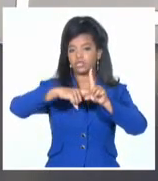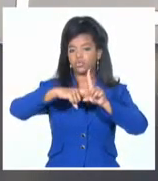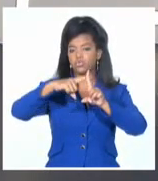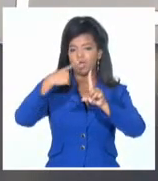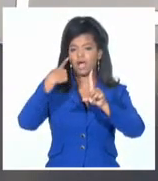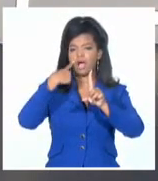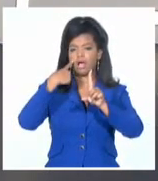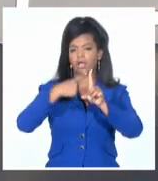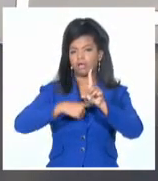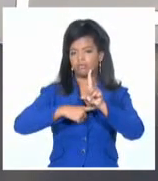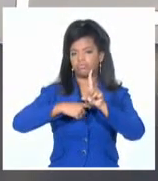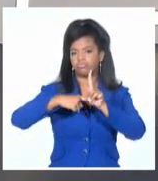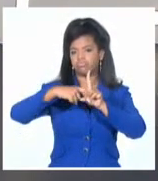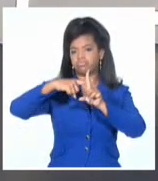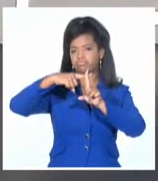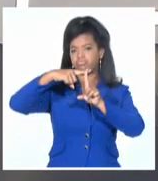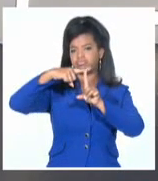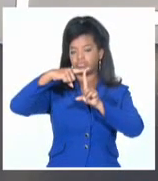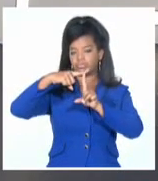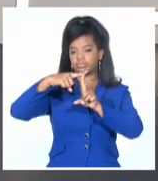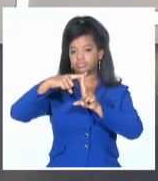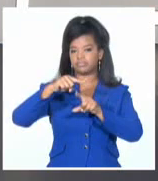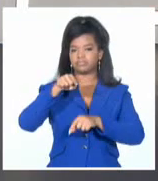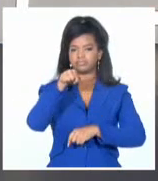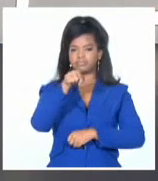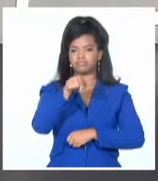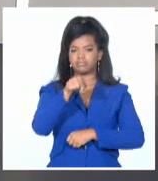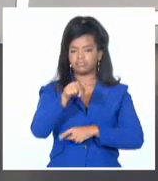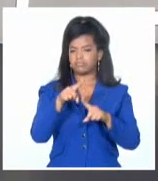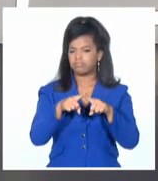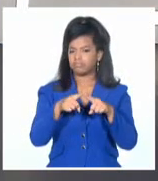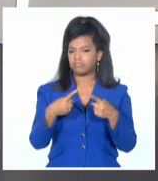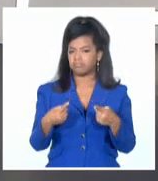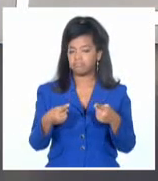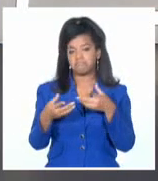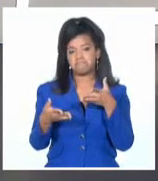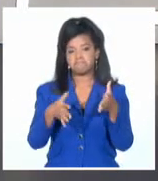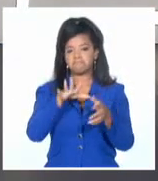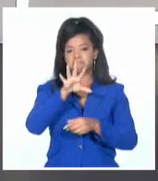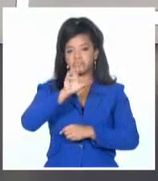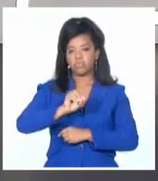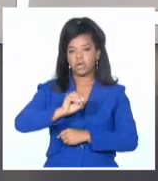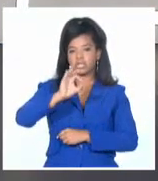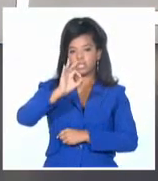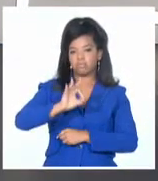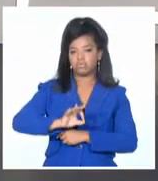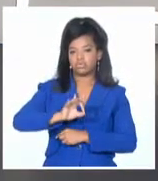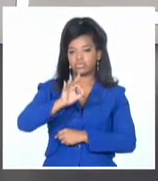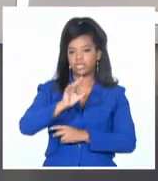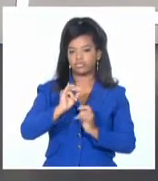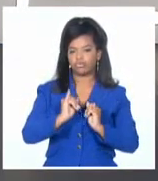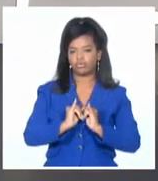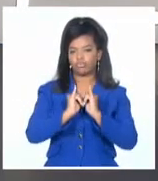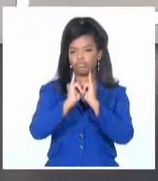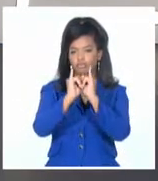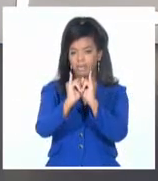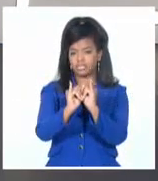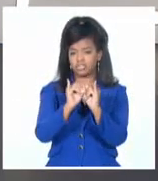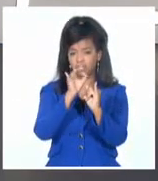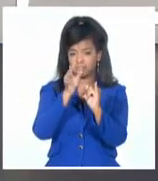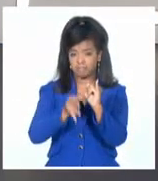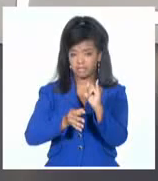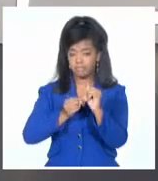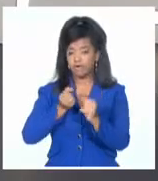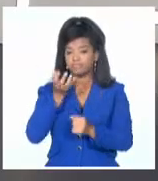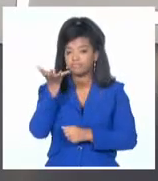jamás registradas. Llama la atención la concentración en más de un 50% de los parámetros de dióxido de carbono en